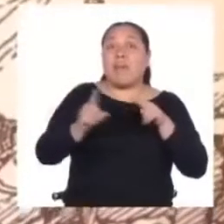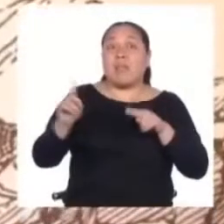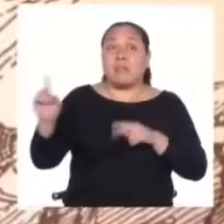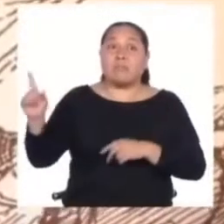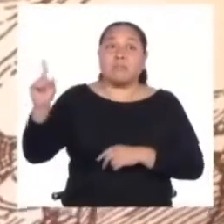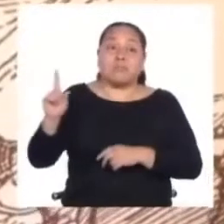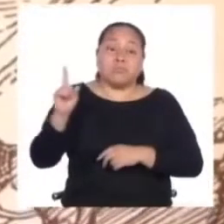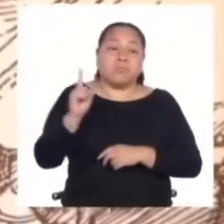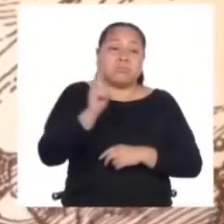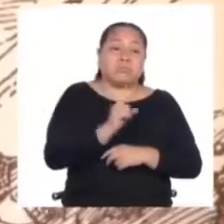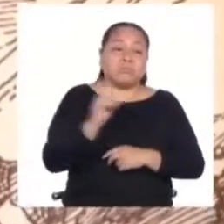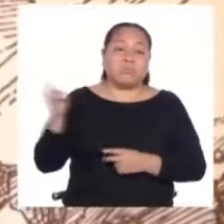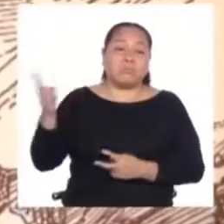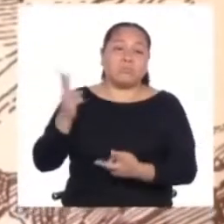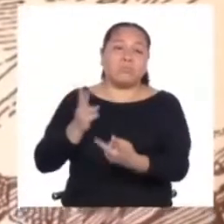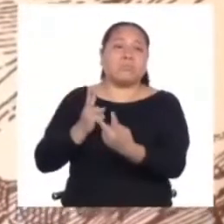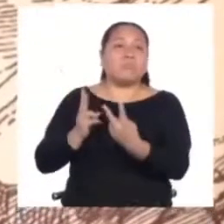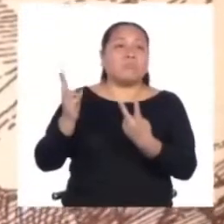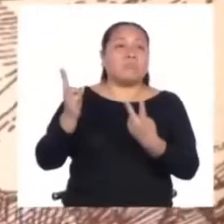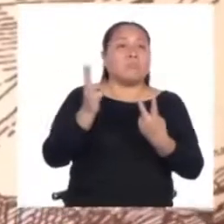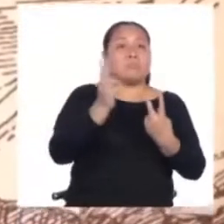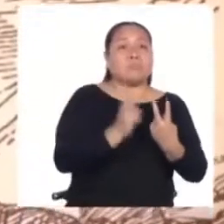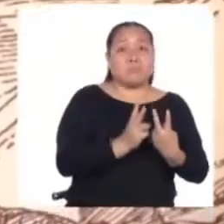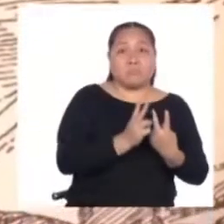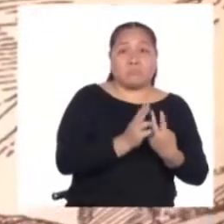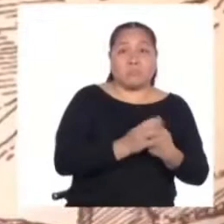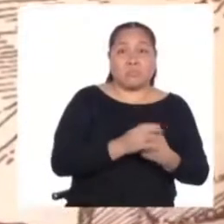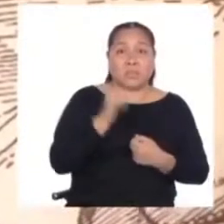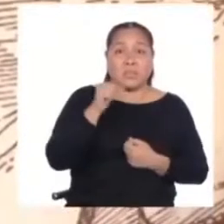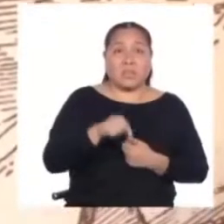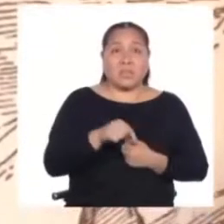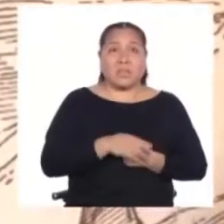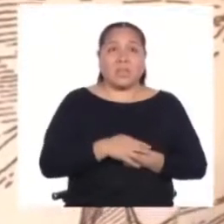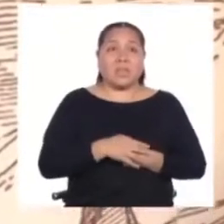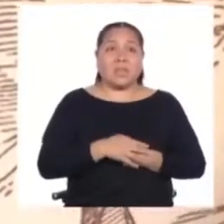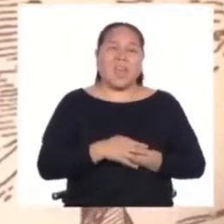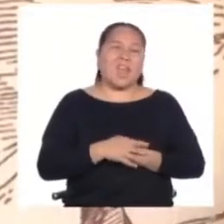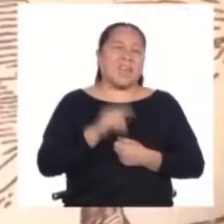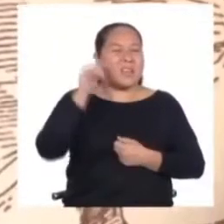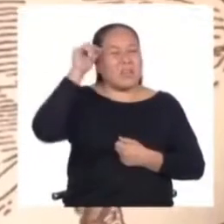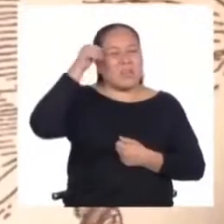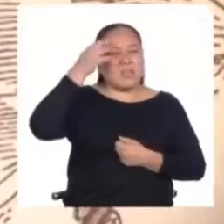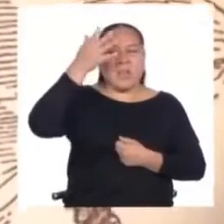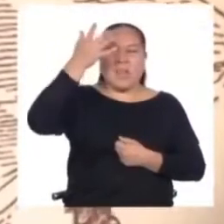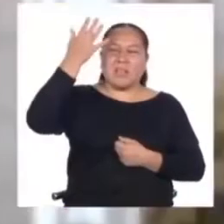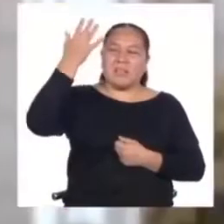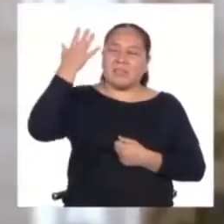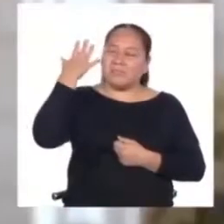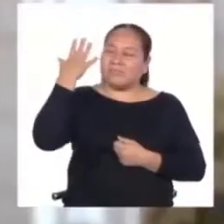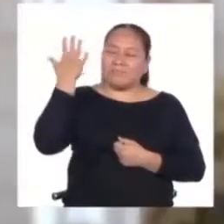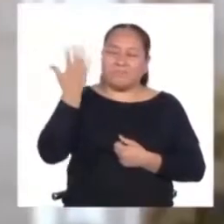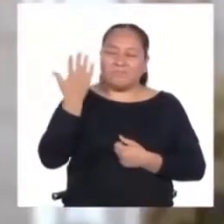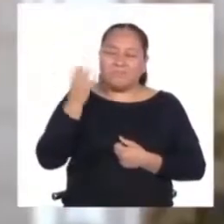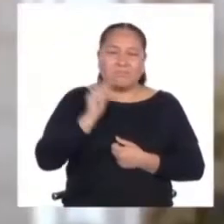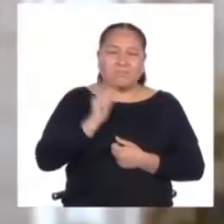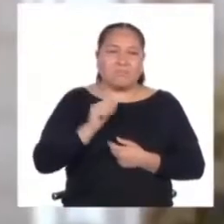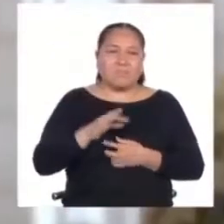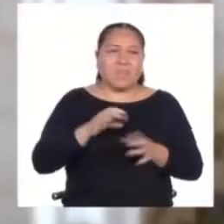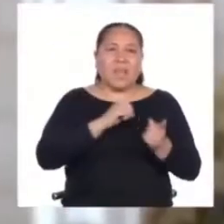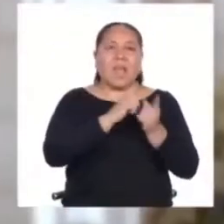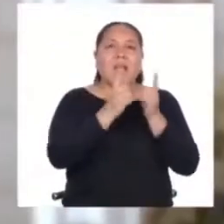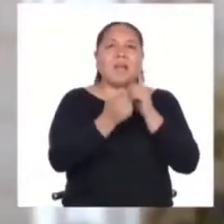la autoridad, por hacerse de un pasado que le resulte provechoso, por